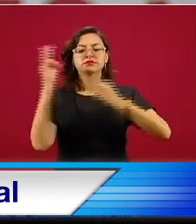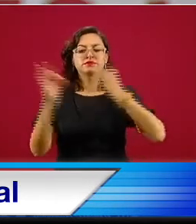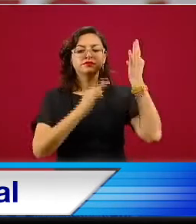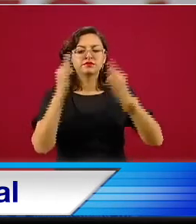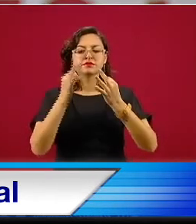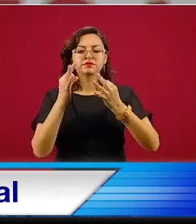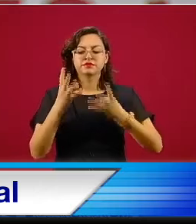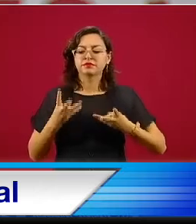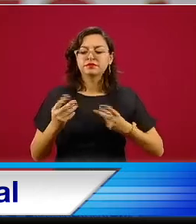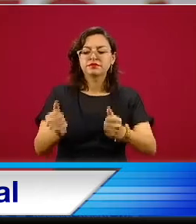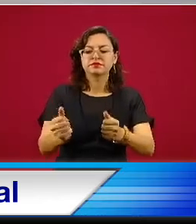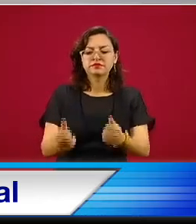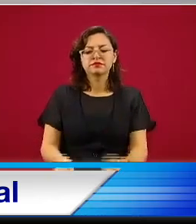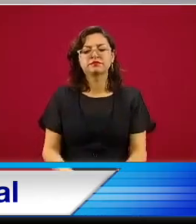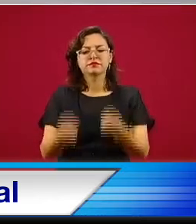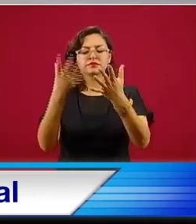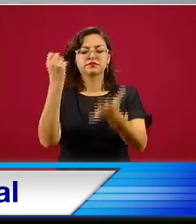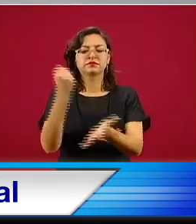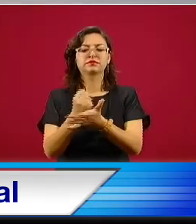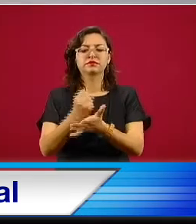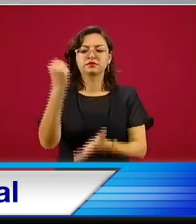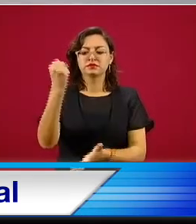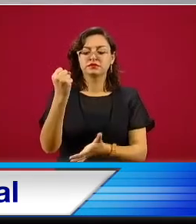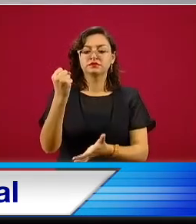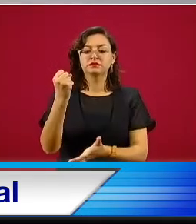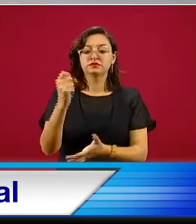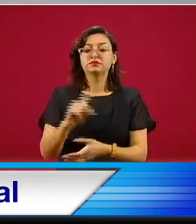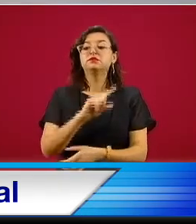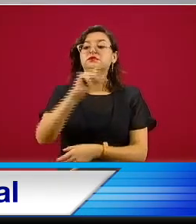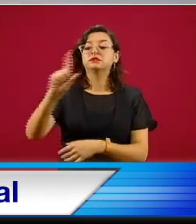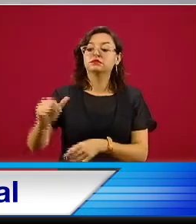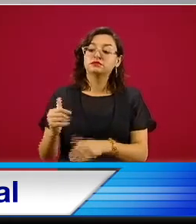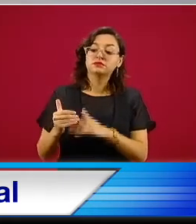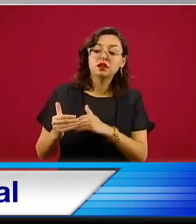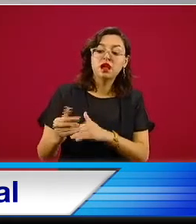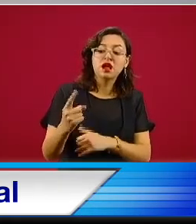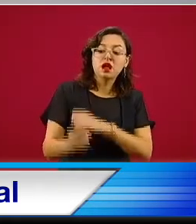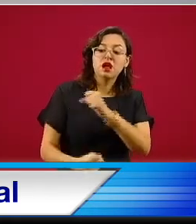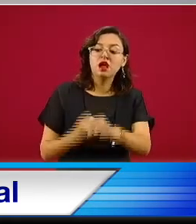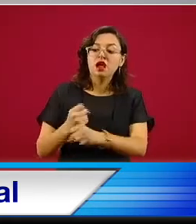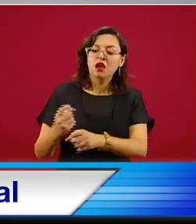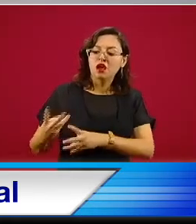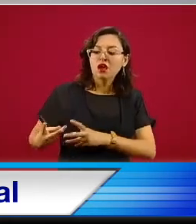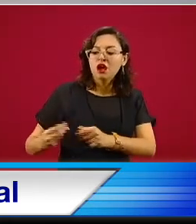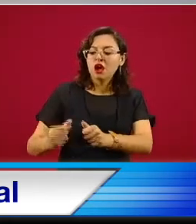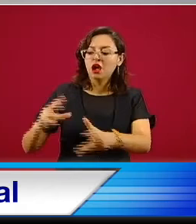avión presidencial. El presidente menciona que ha hablado con ellos y acordó que los billetes serán